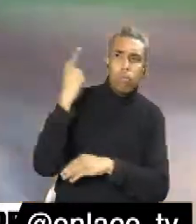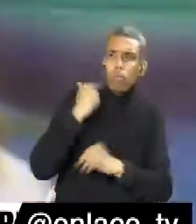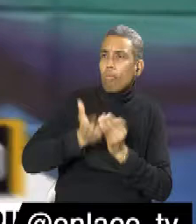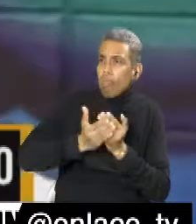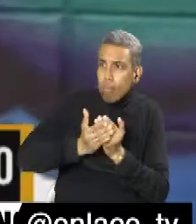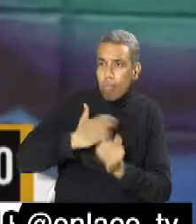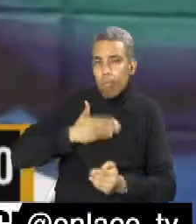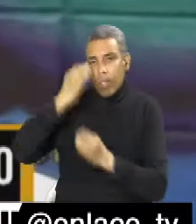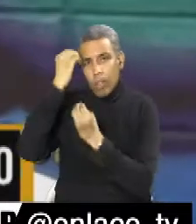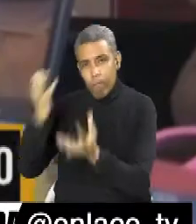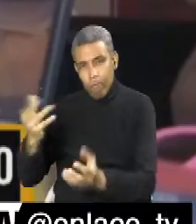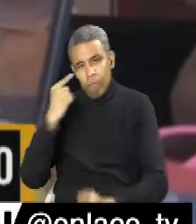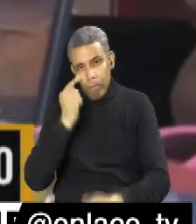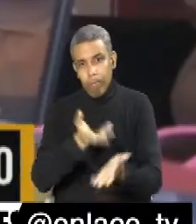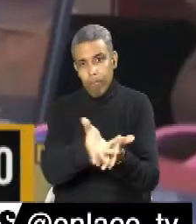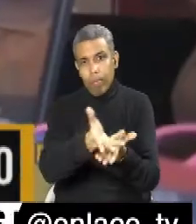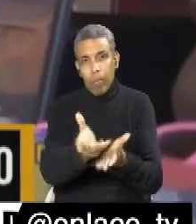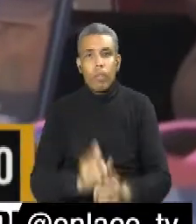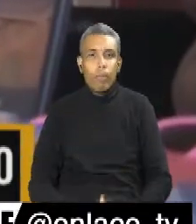tránsito.